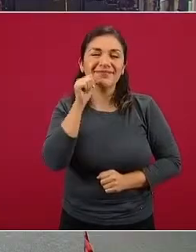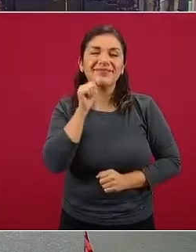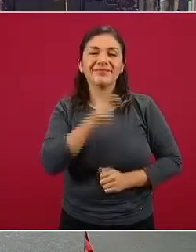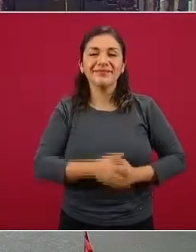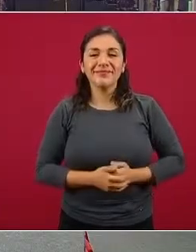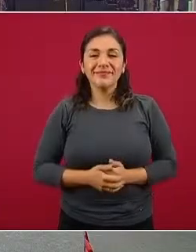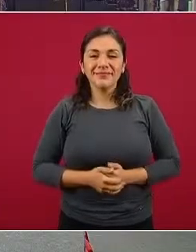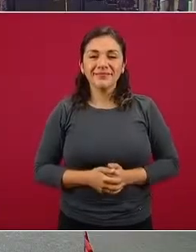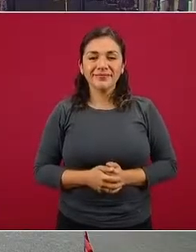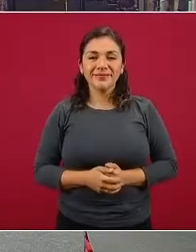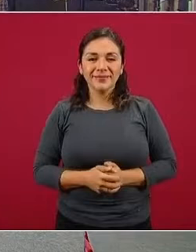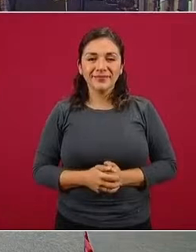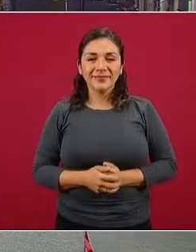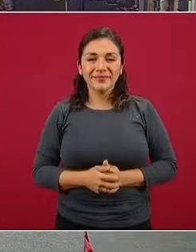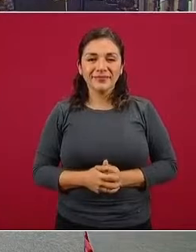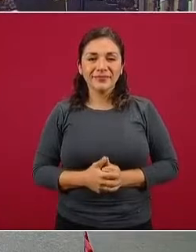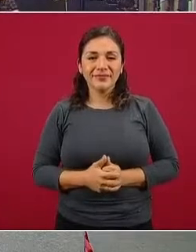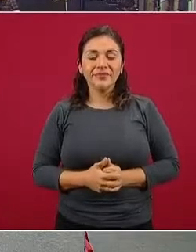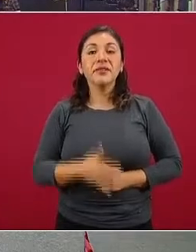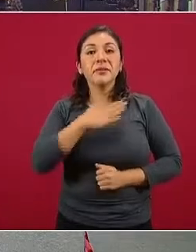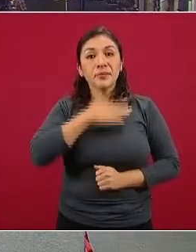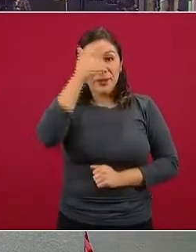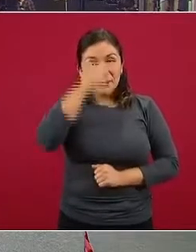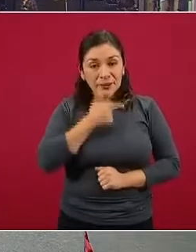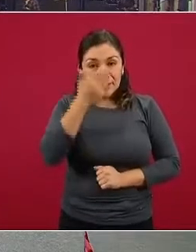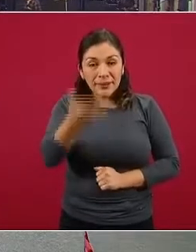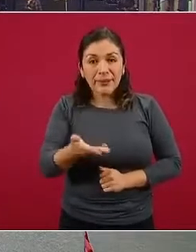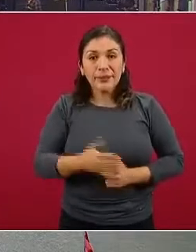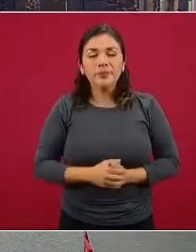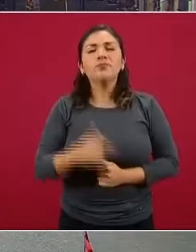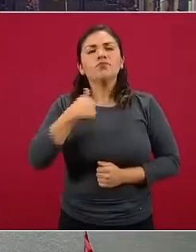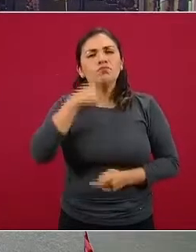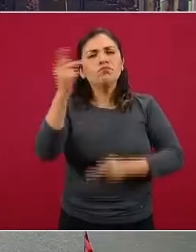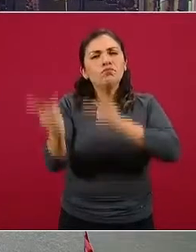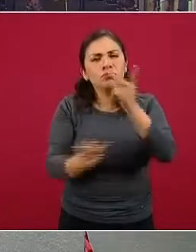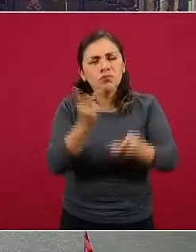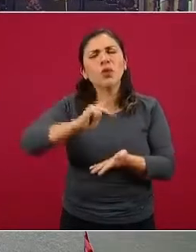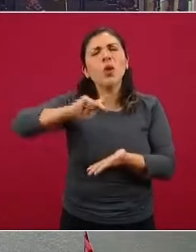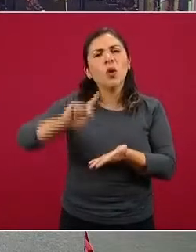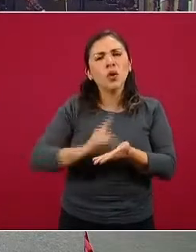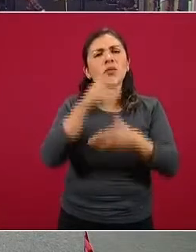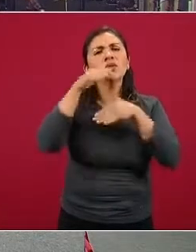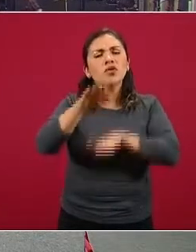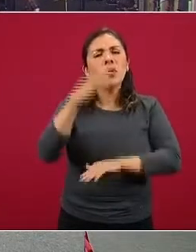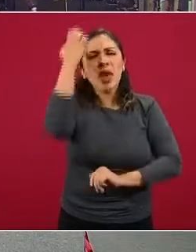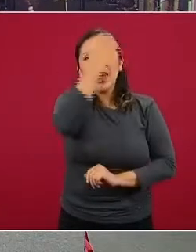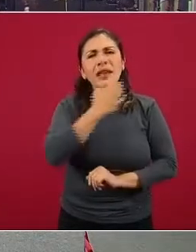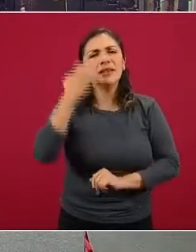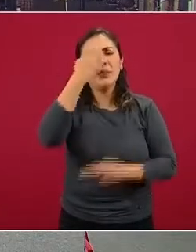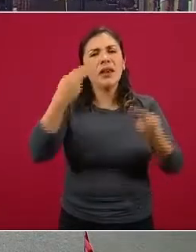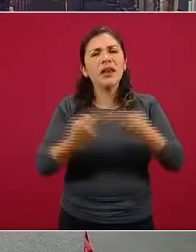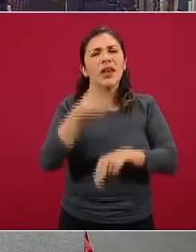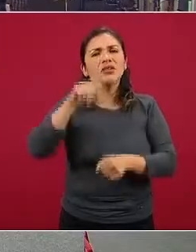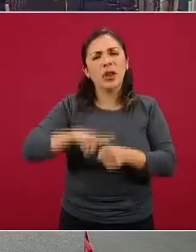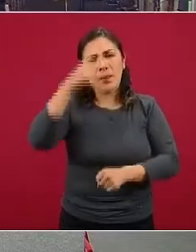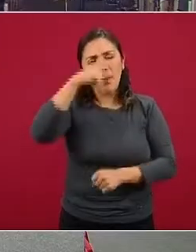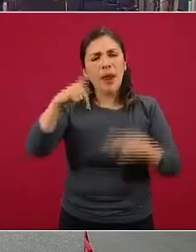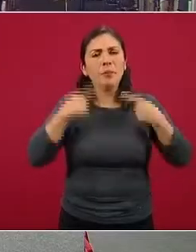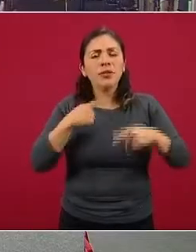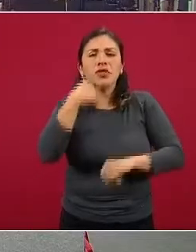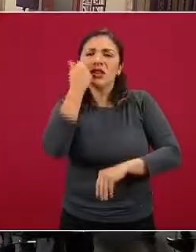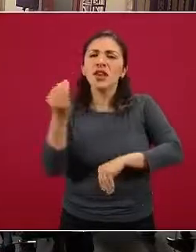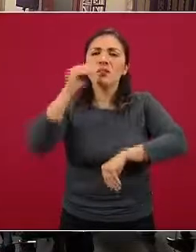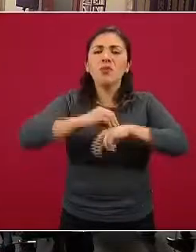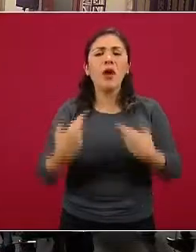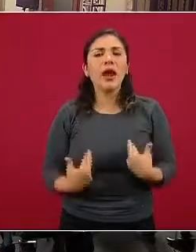Empecemos con ella, pasamos con usted. Adelante. Buenas noches, doctor. Mi pregunta es nuevamente sobre el examen nacional de aspirantes a